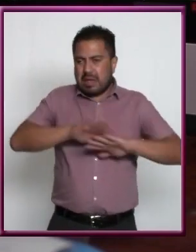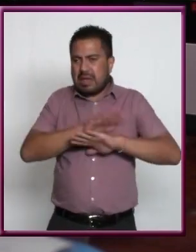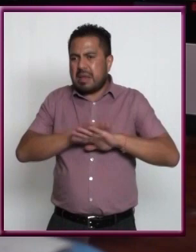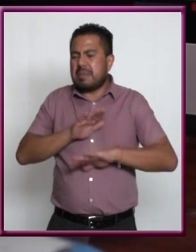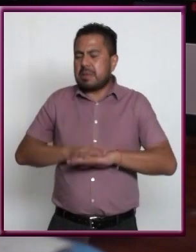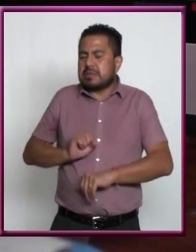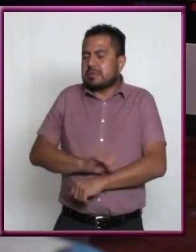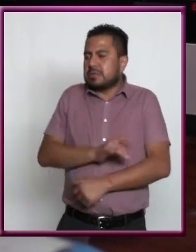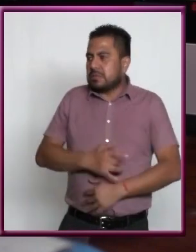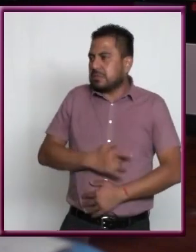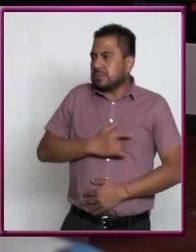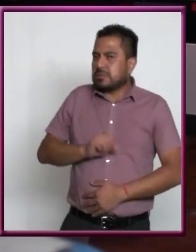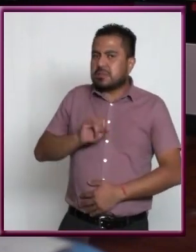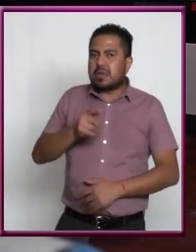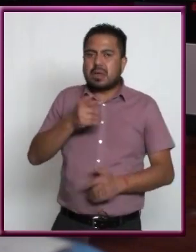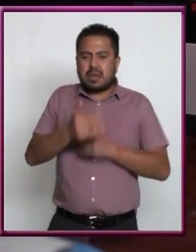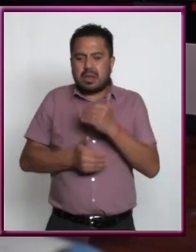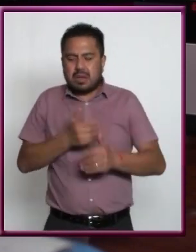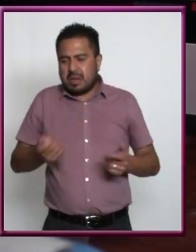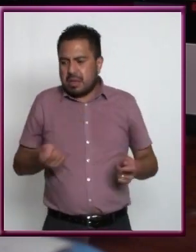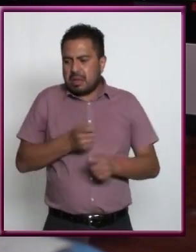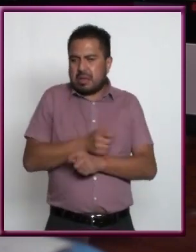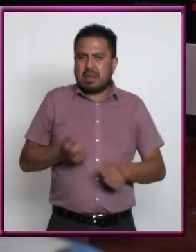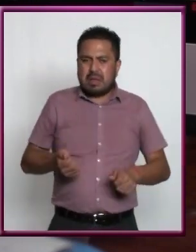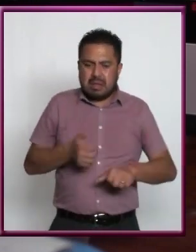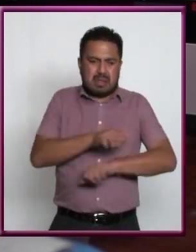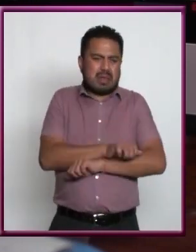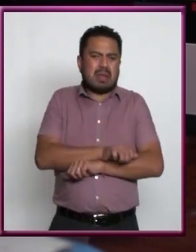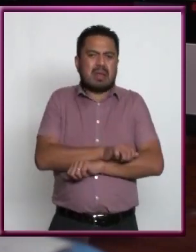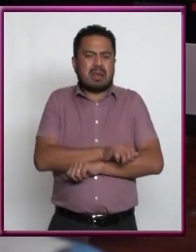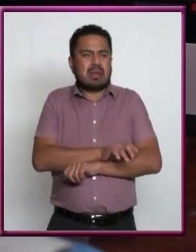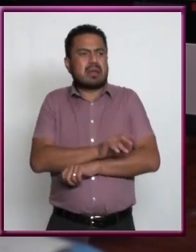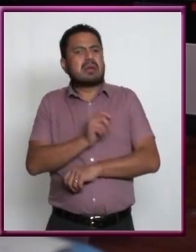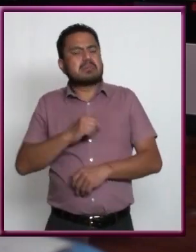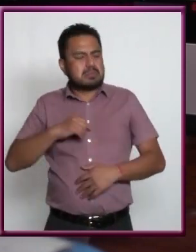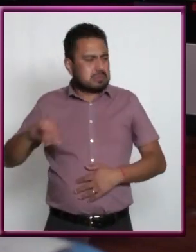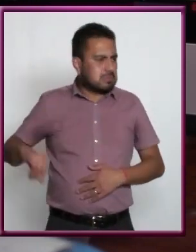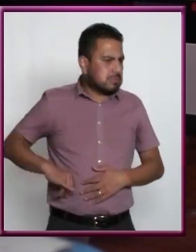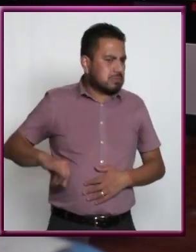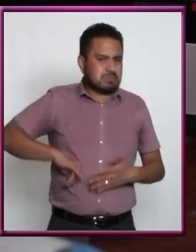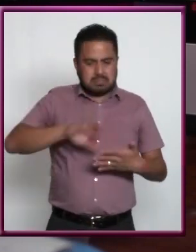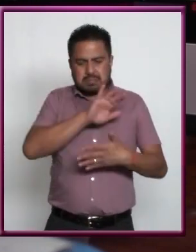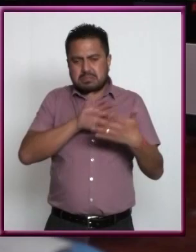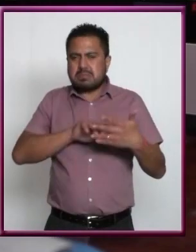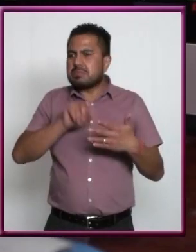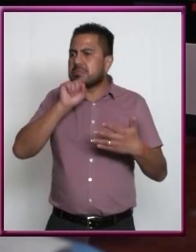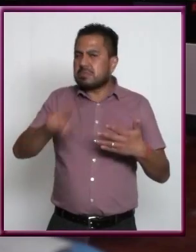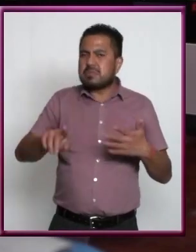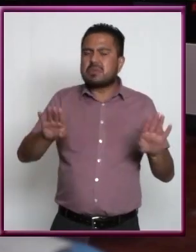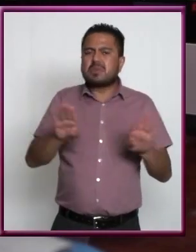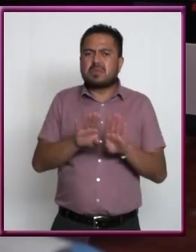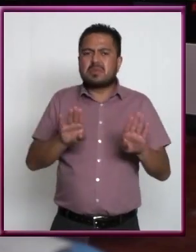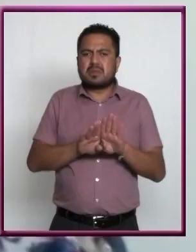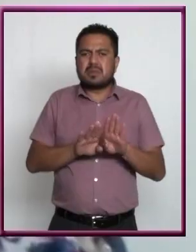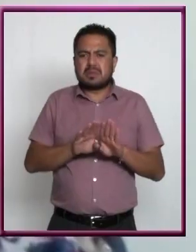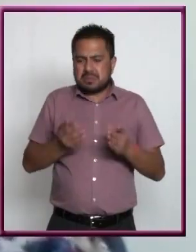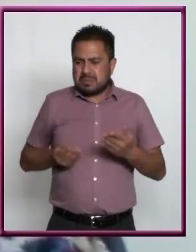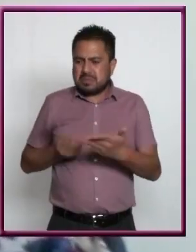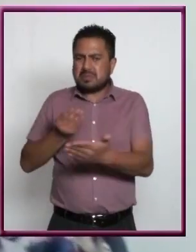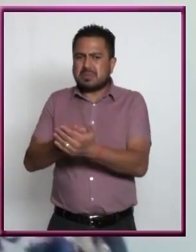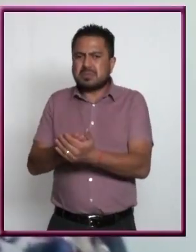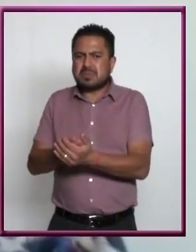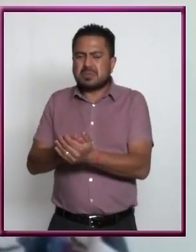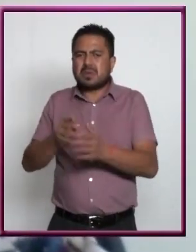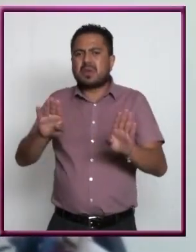ser más sensible, porque en ese momento te has puesto en los zapatos del otro. Entonces me parece muy interesante que la lectura sea también esa manera de ponerte en